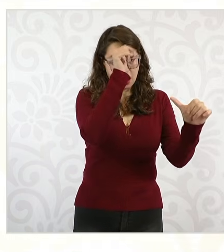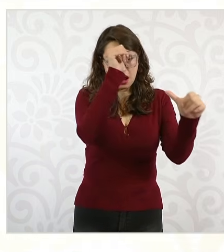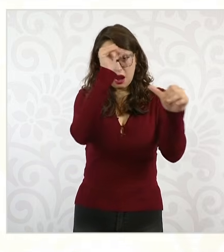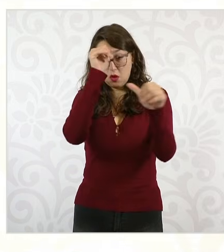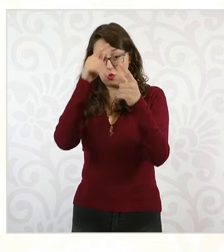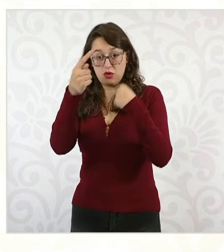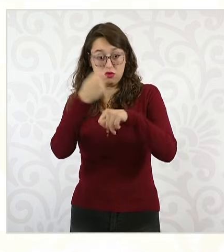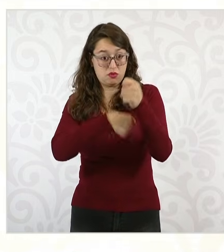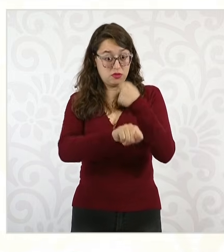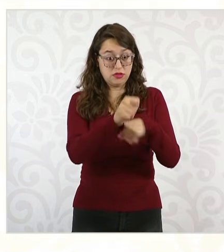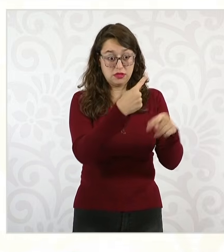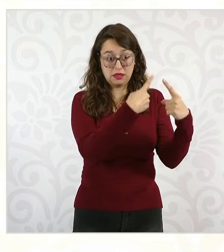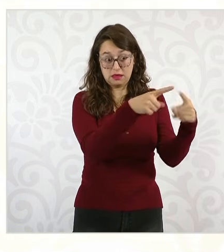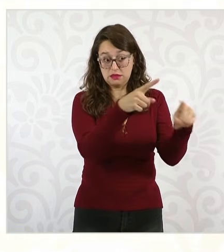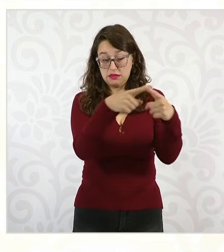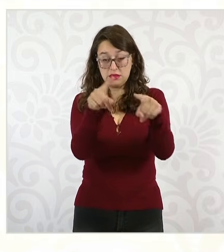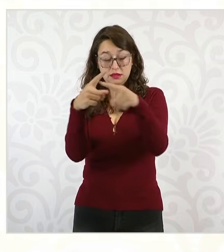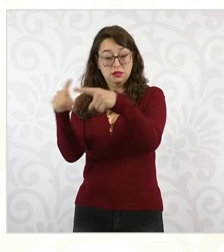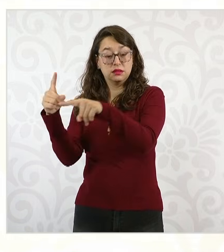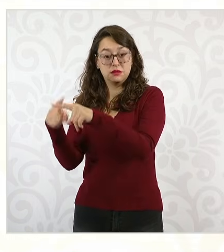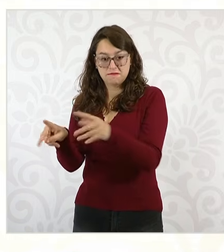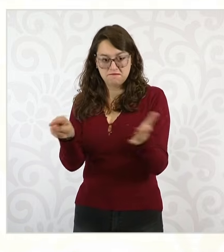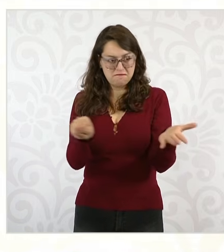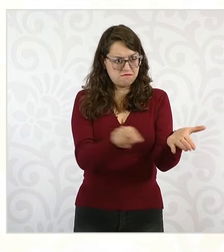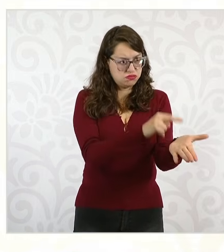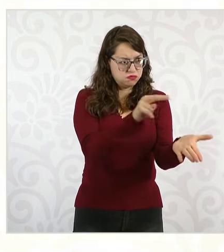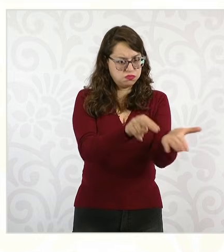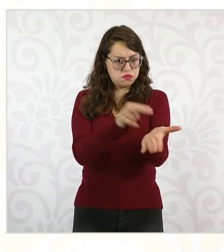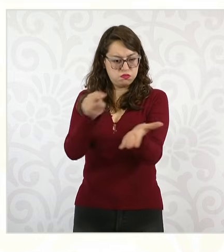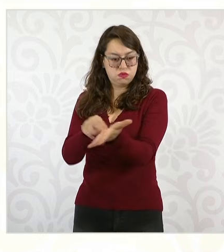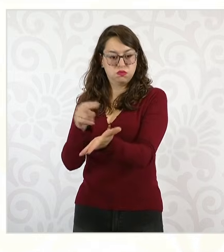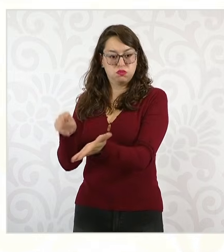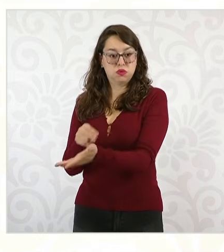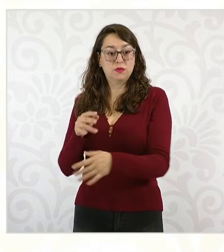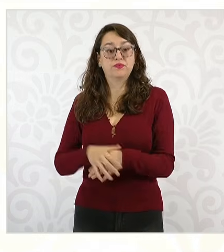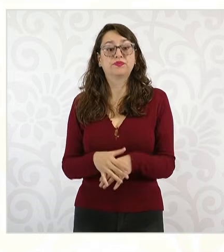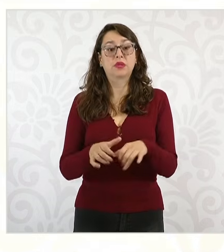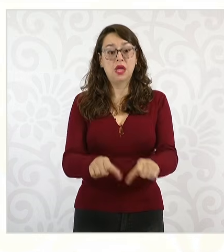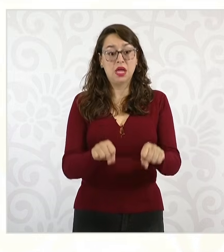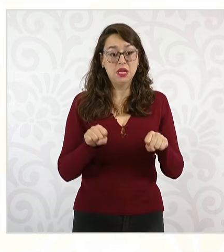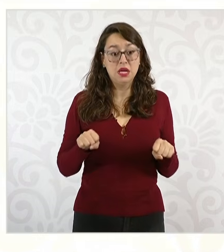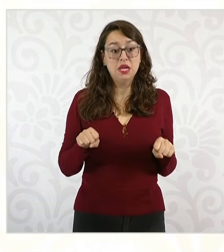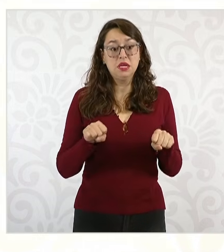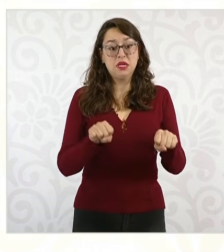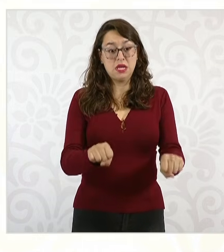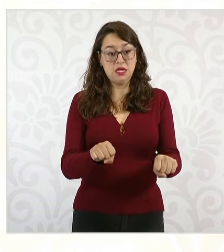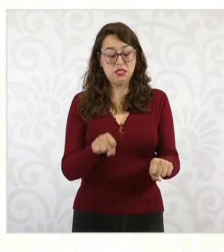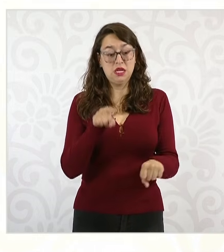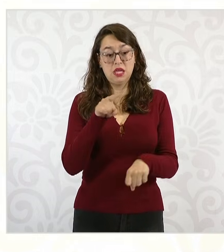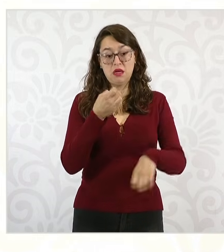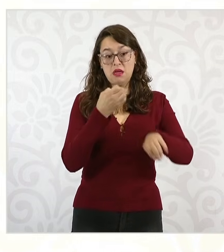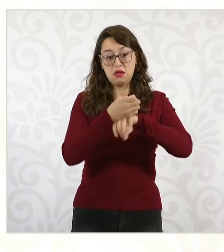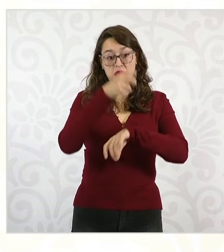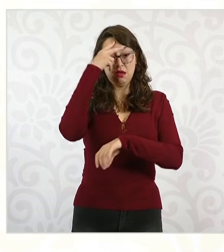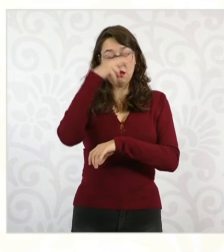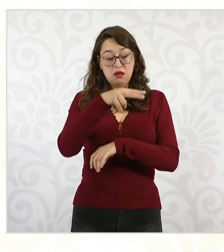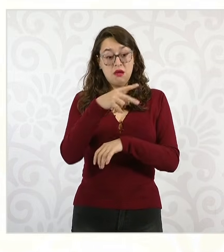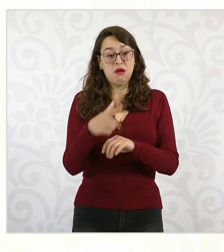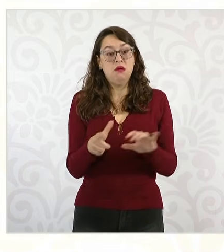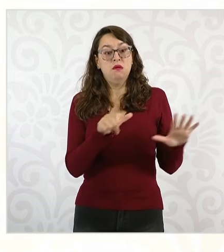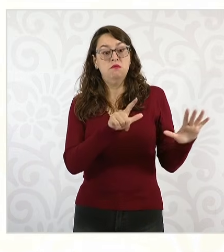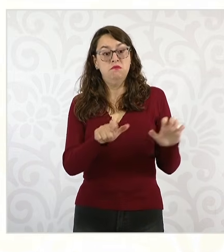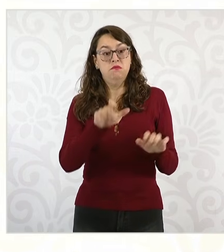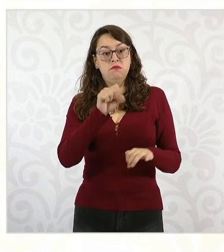este sector, con las tiendas de autoservicio. Chedraui Plaza Coacalco en el Estado de México lo tenemos con